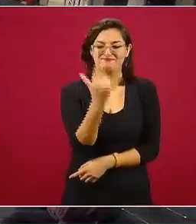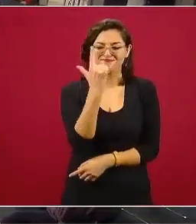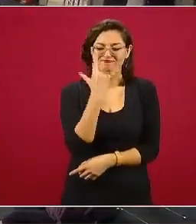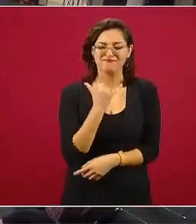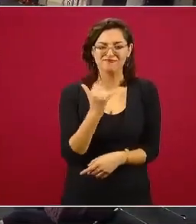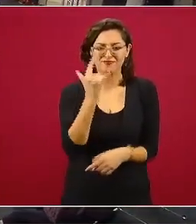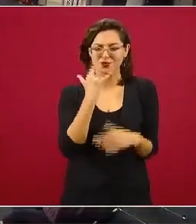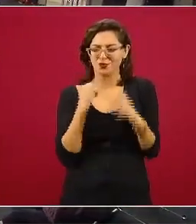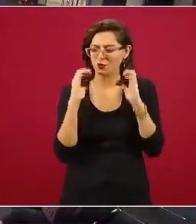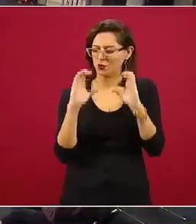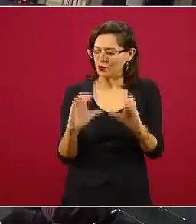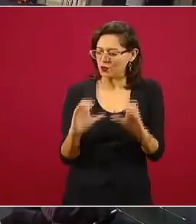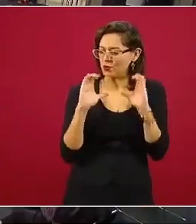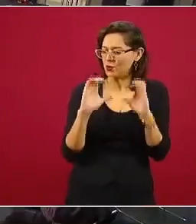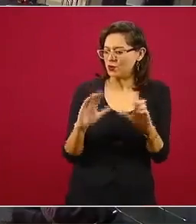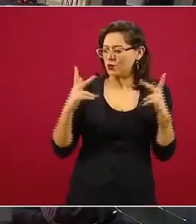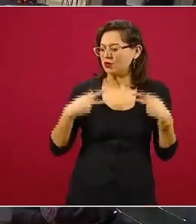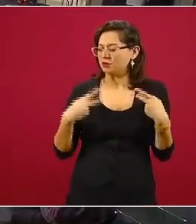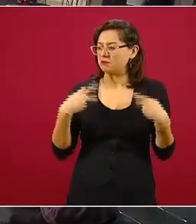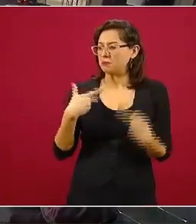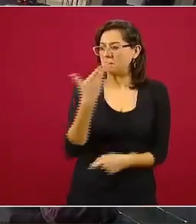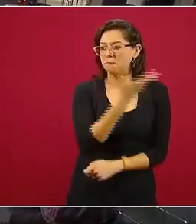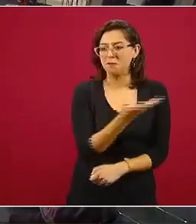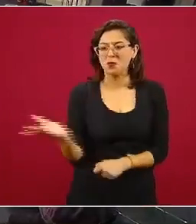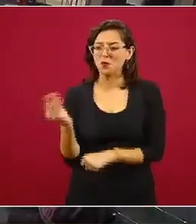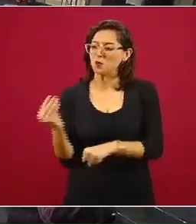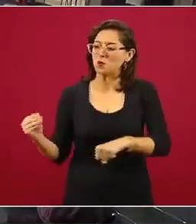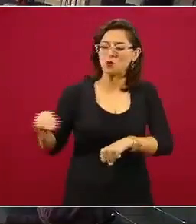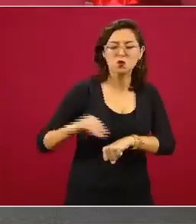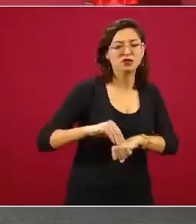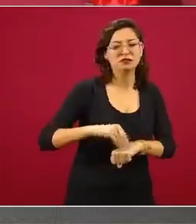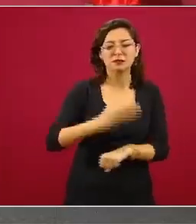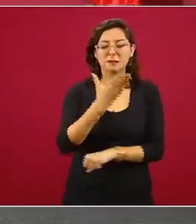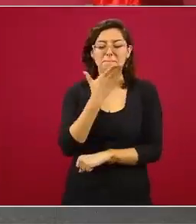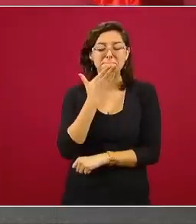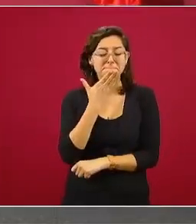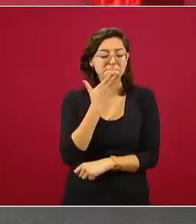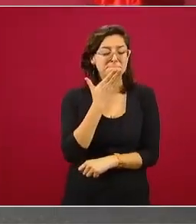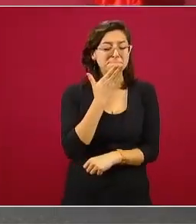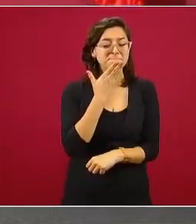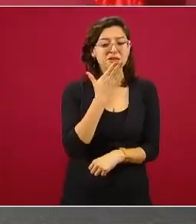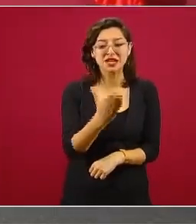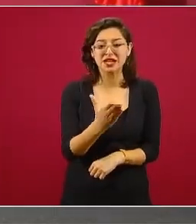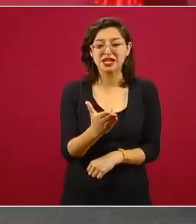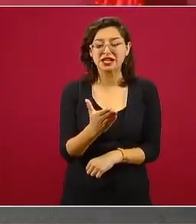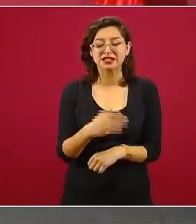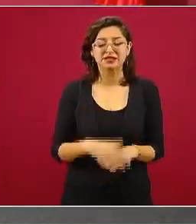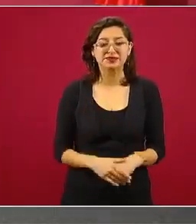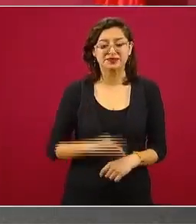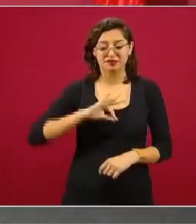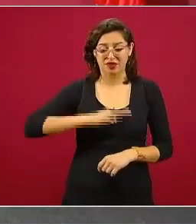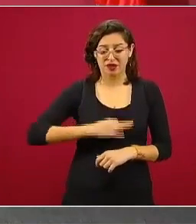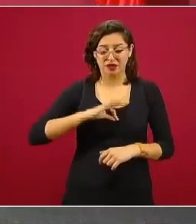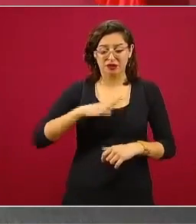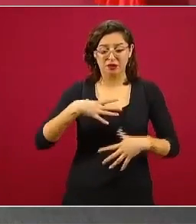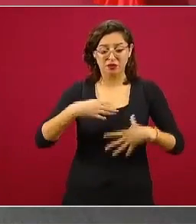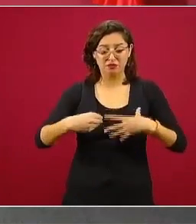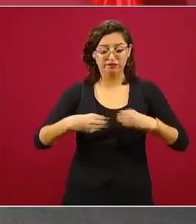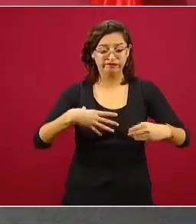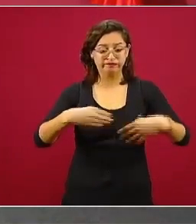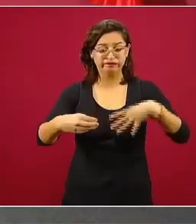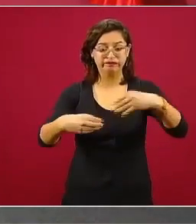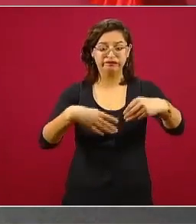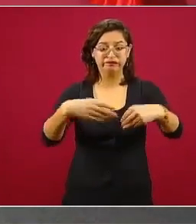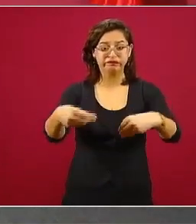si la gente se ha portado tan bien que hemos podido aplanar la